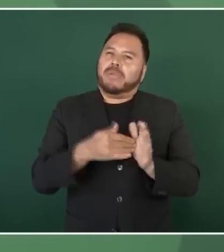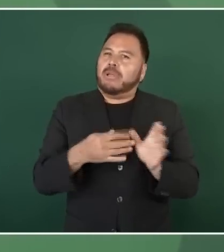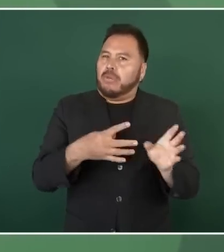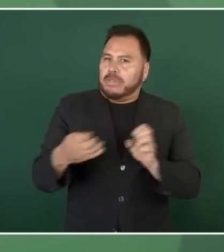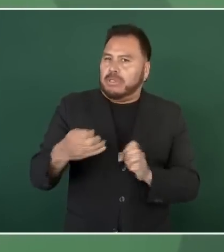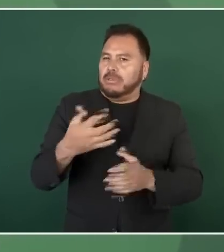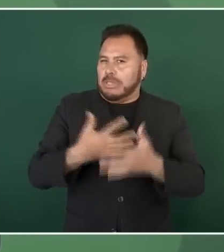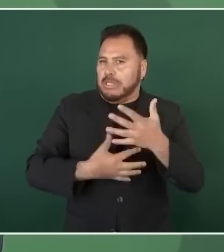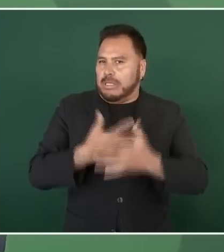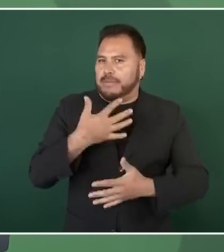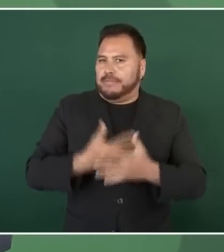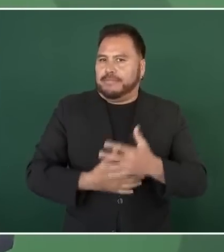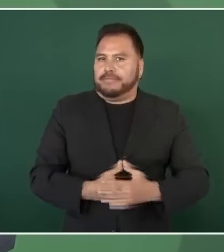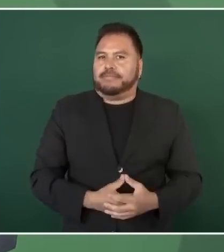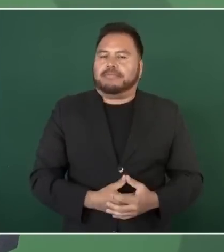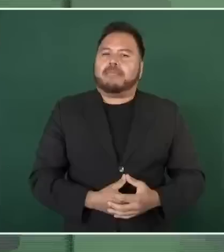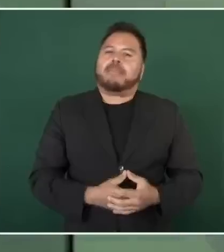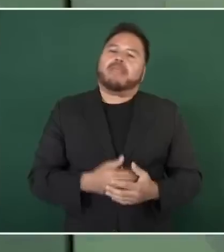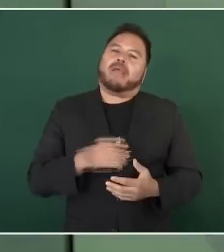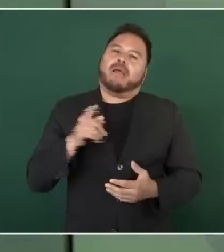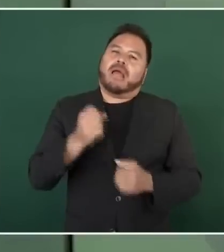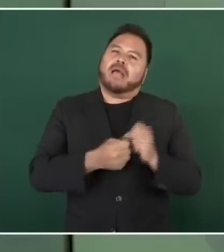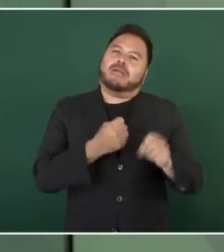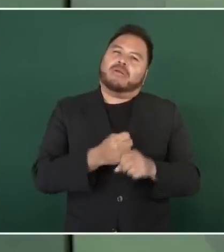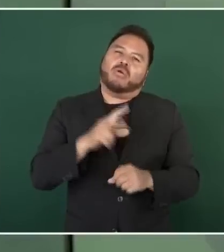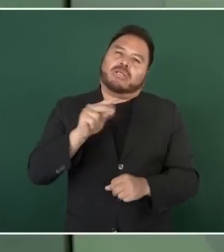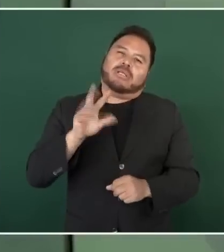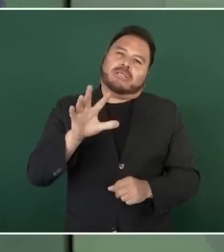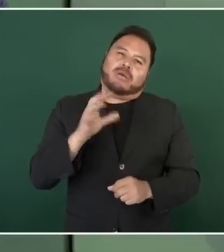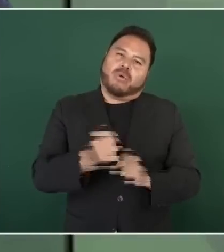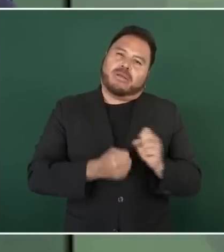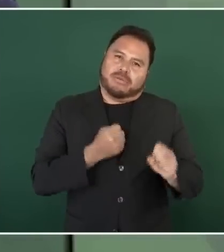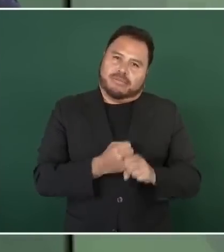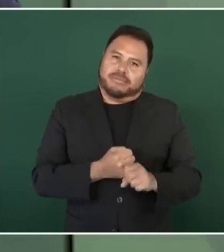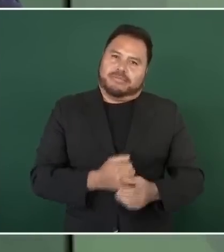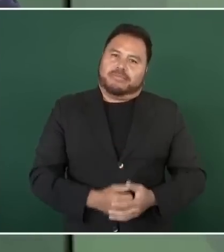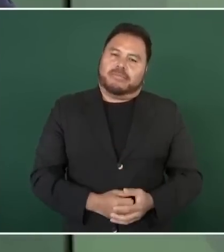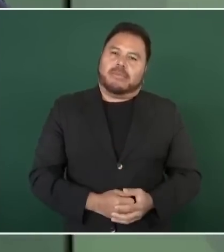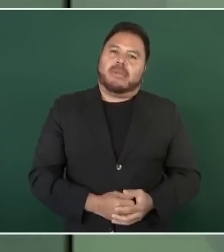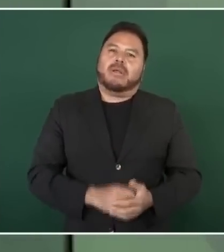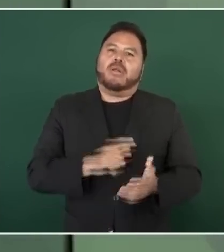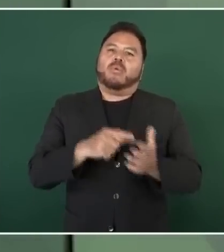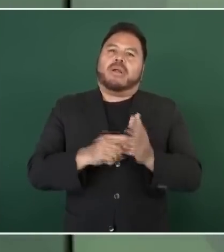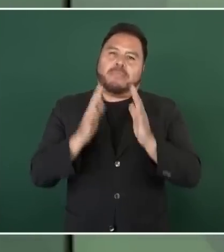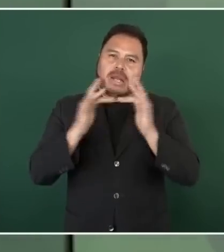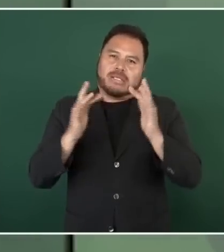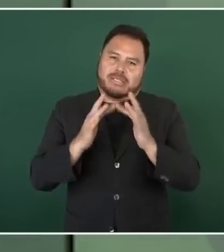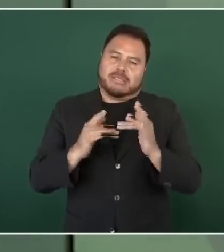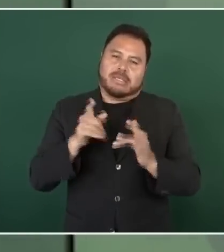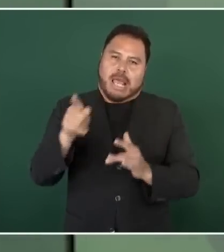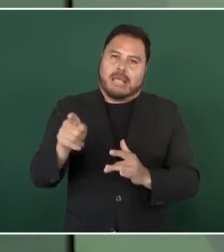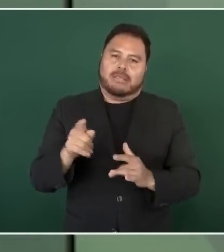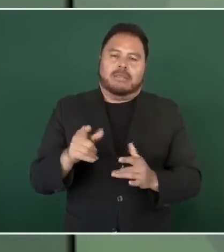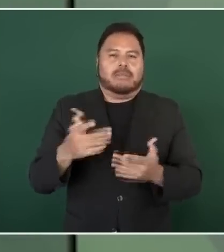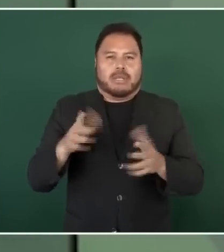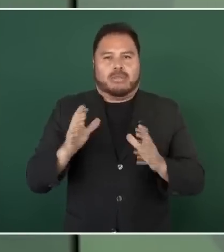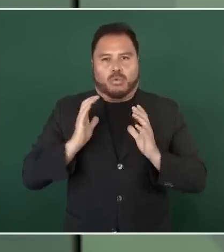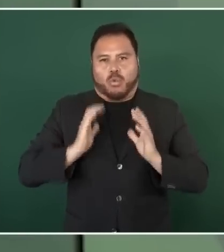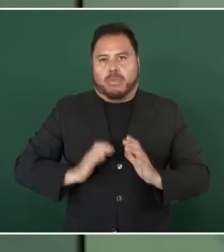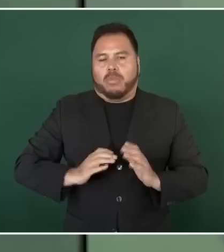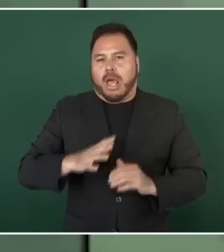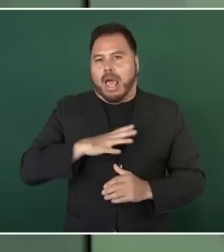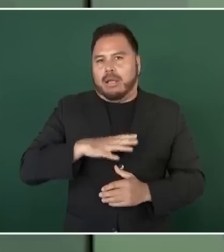1915 a los 85 años de edad en París, y ahí están sus